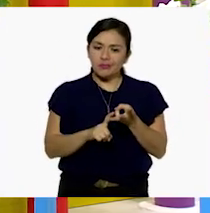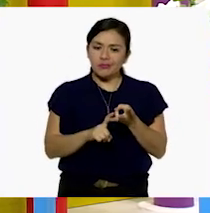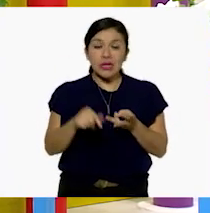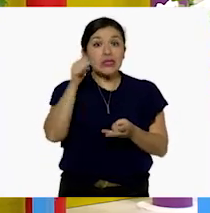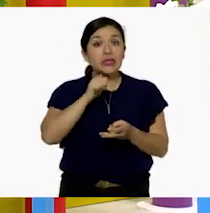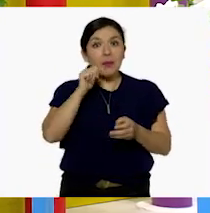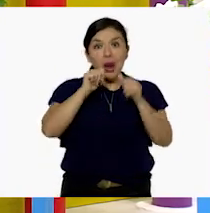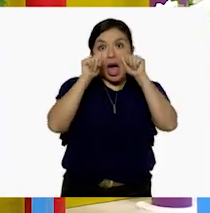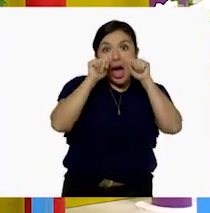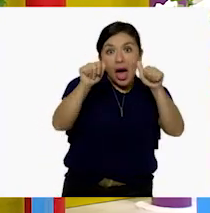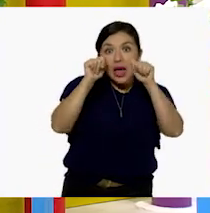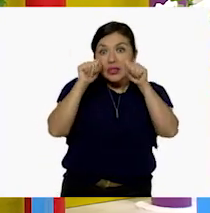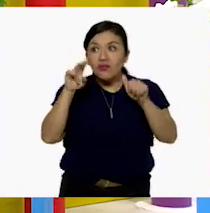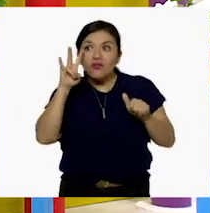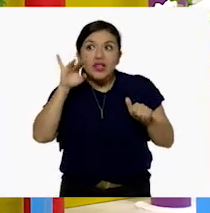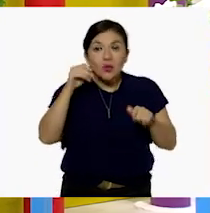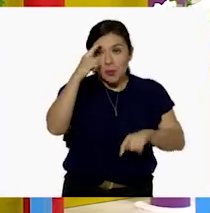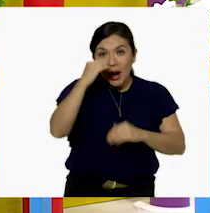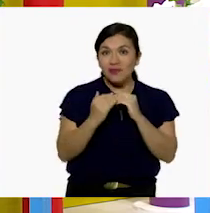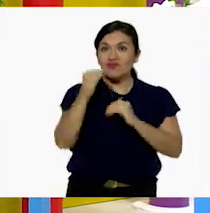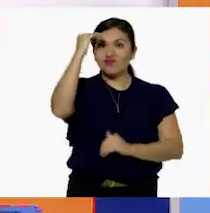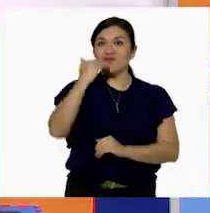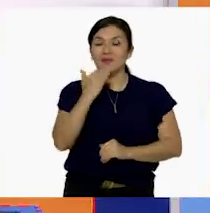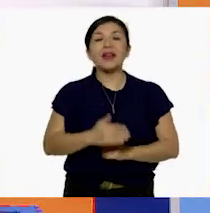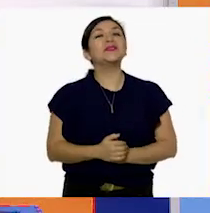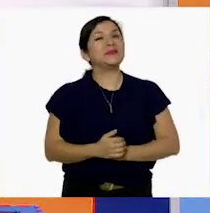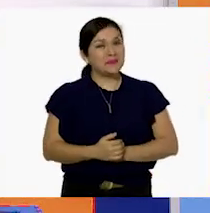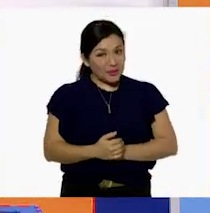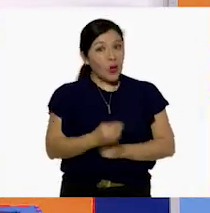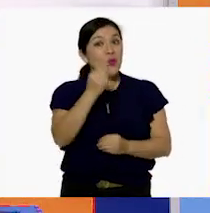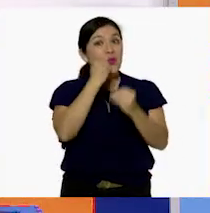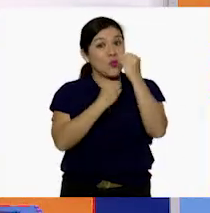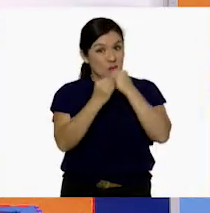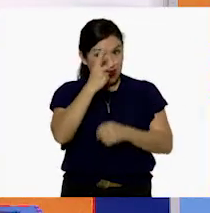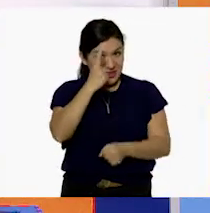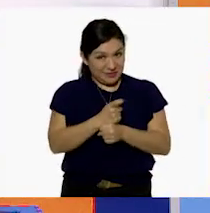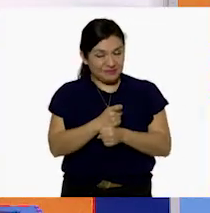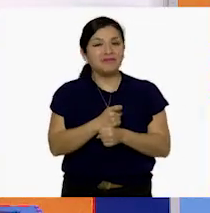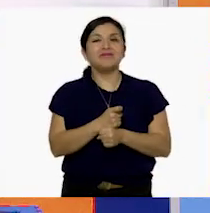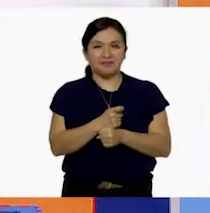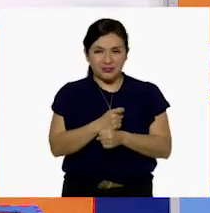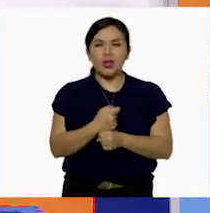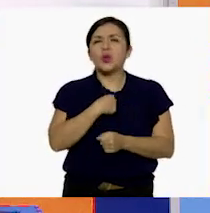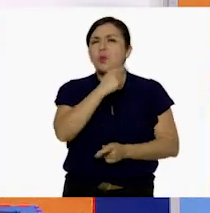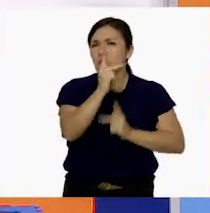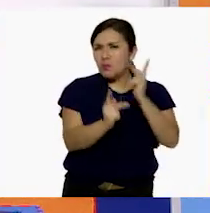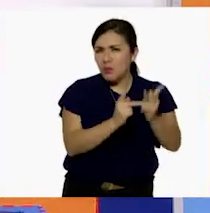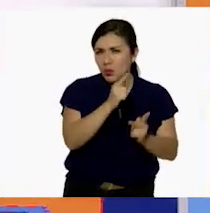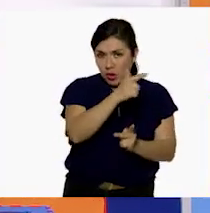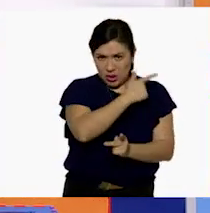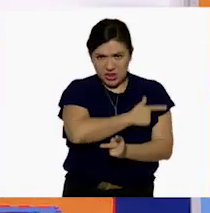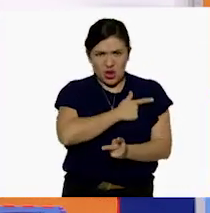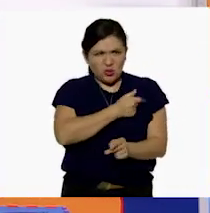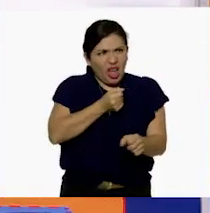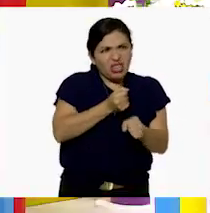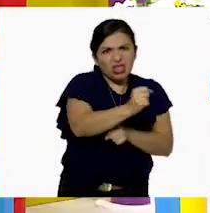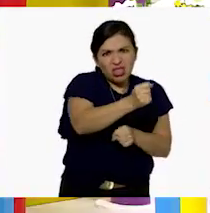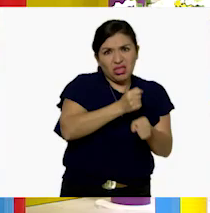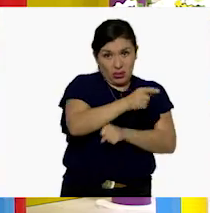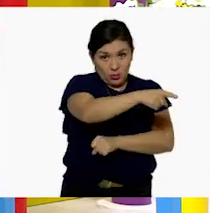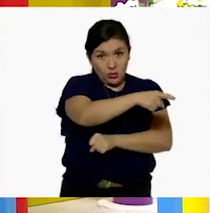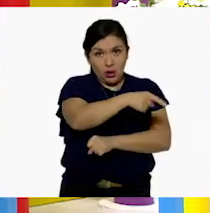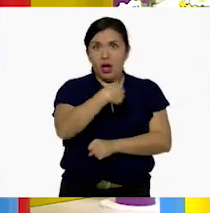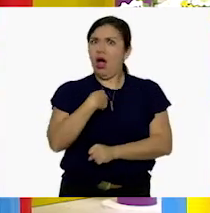muy atento, muy alerta y crecer bien. Claro, alimento. Ahora, una pregunta importante. ¿Te gusta que te maltraten?